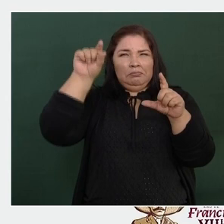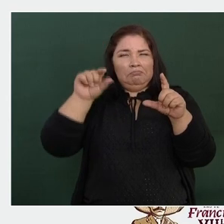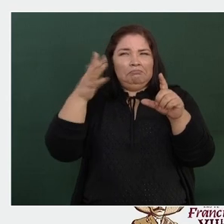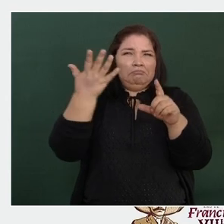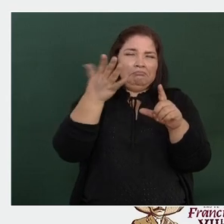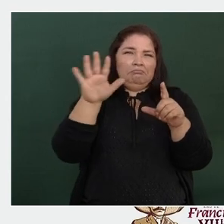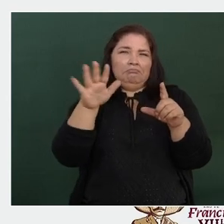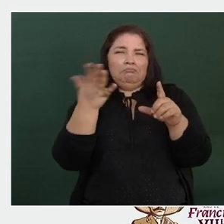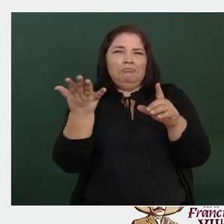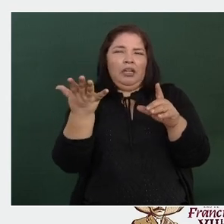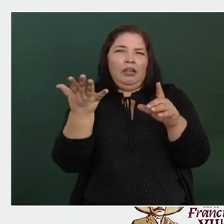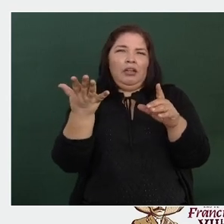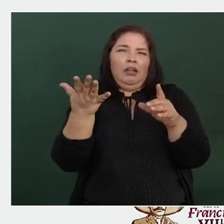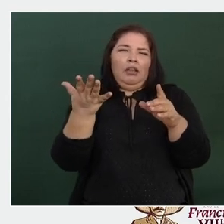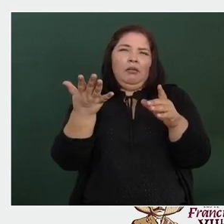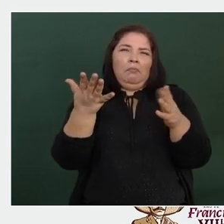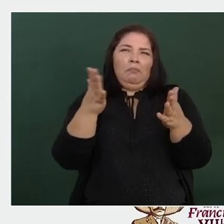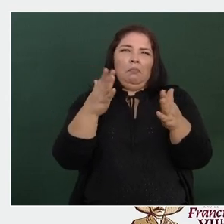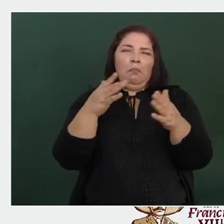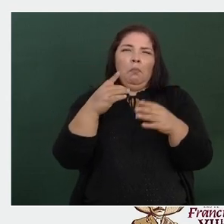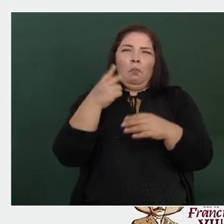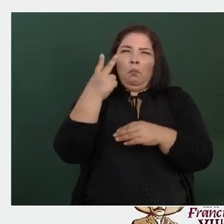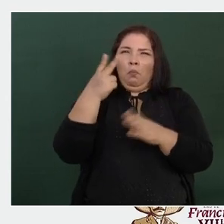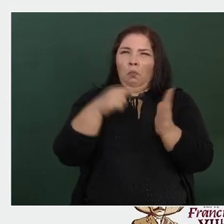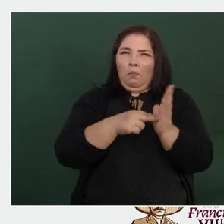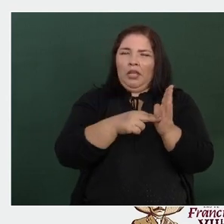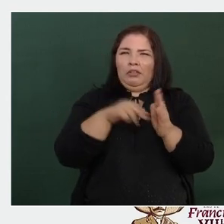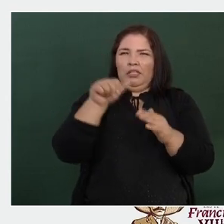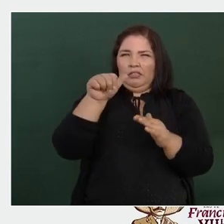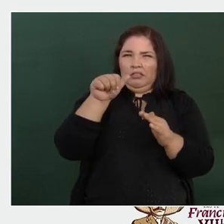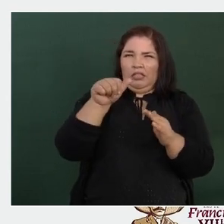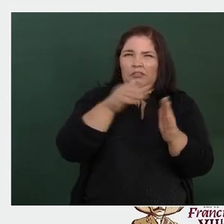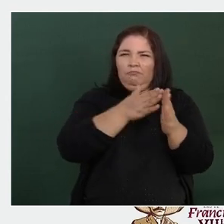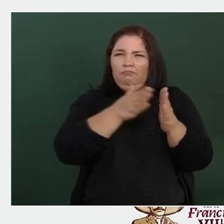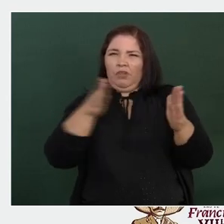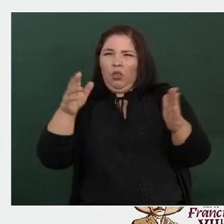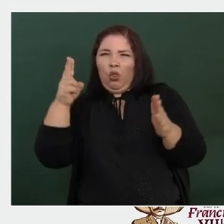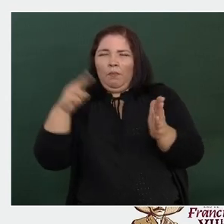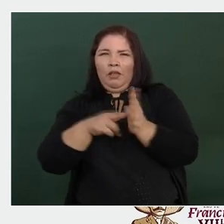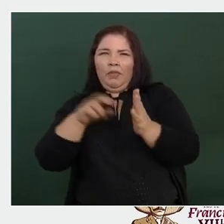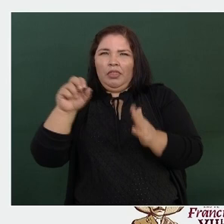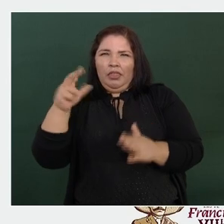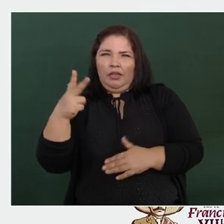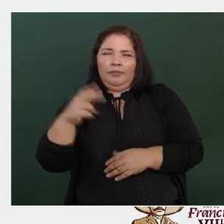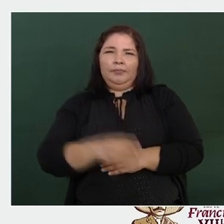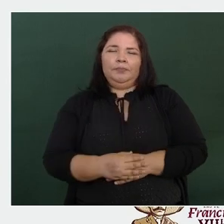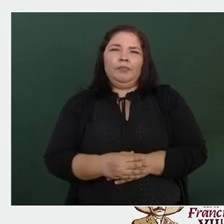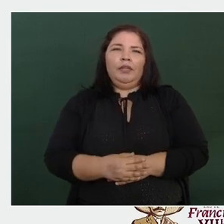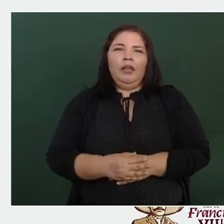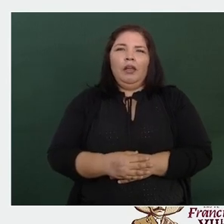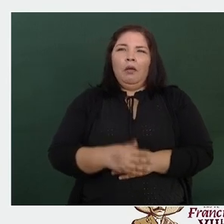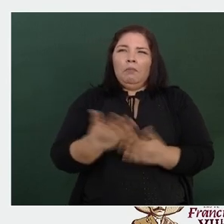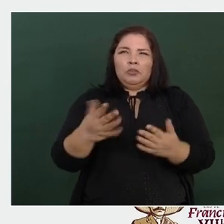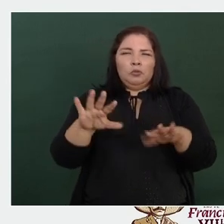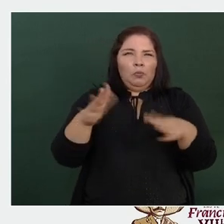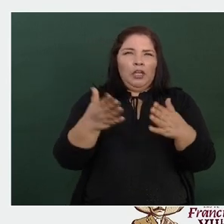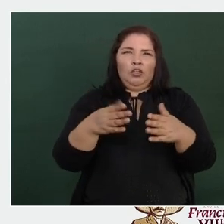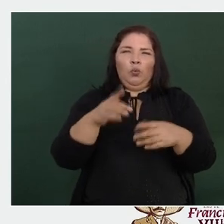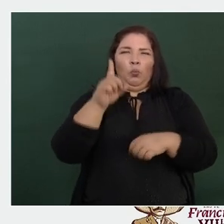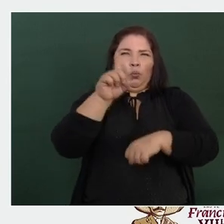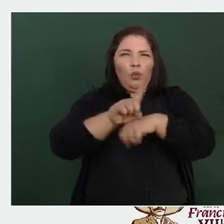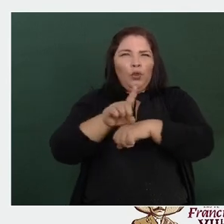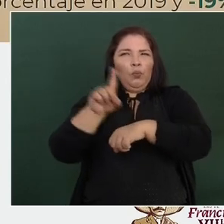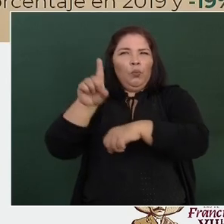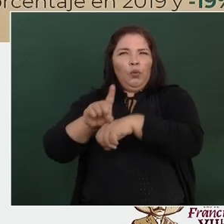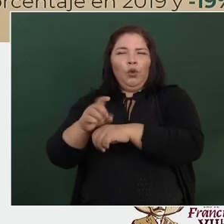parecidas a mediados del año de 2016. Adelante. El promedio diario de víctimas